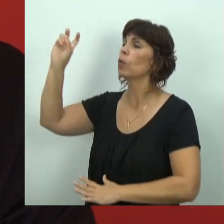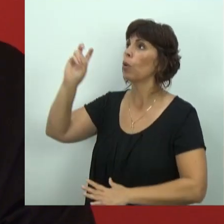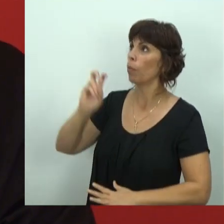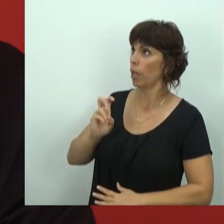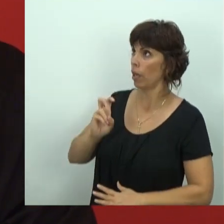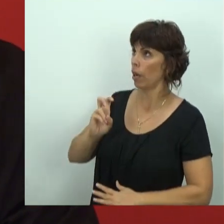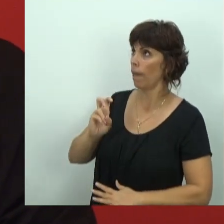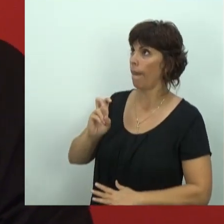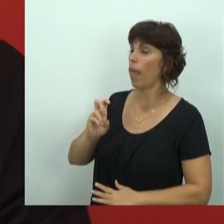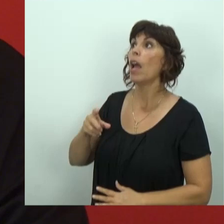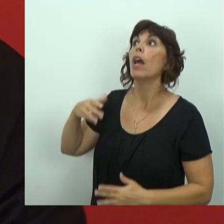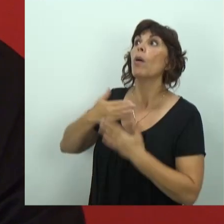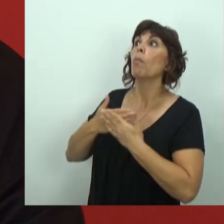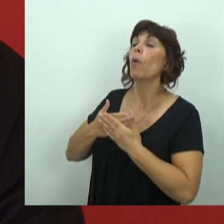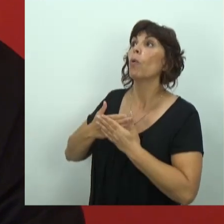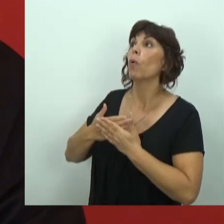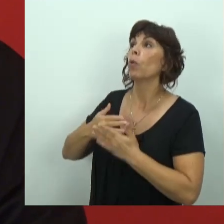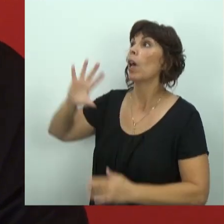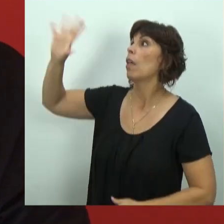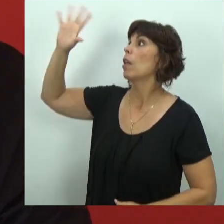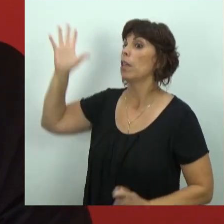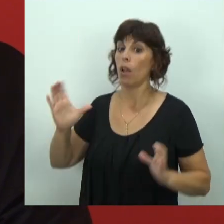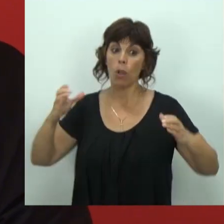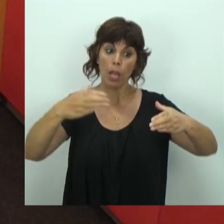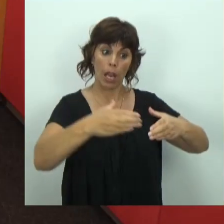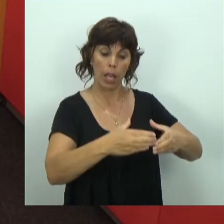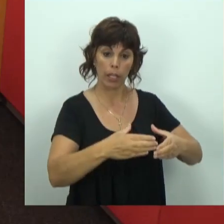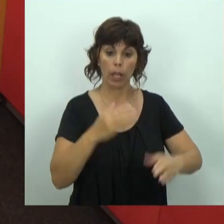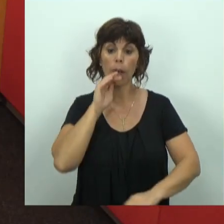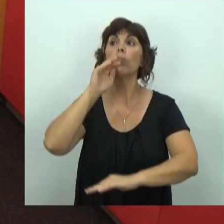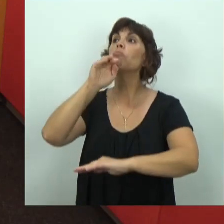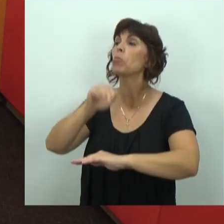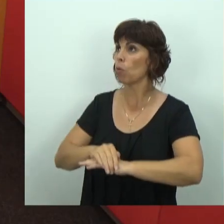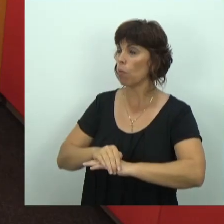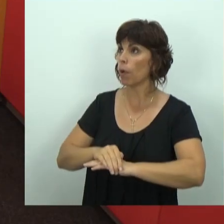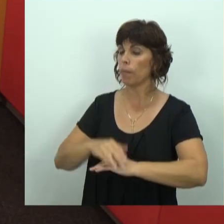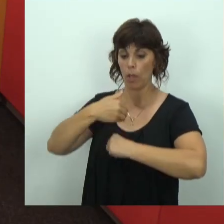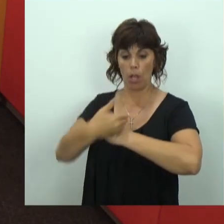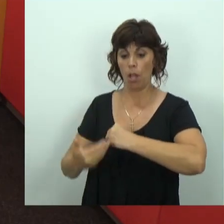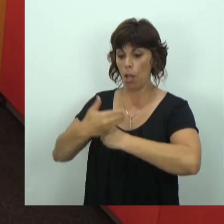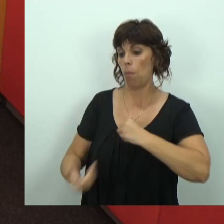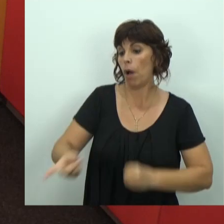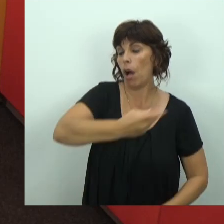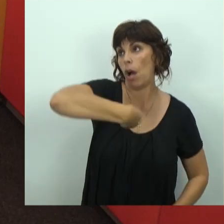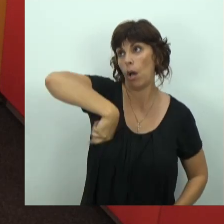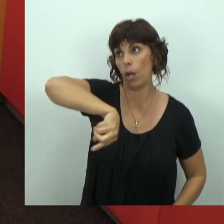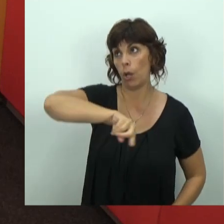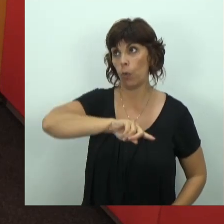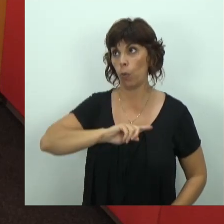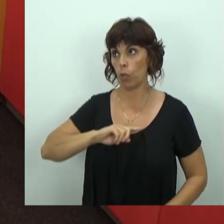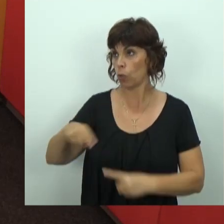cielo, así también en la tierra. El pan nuestro de cada día, dásnoslo